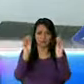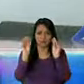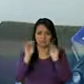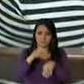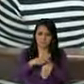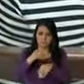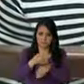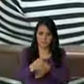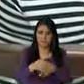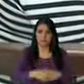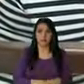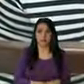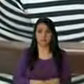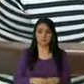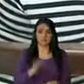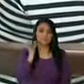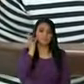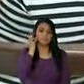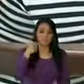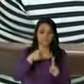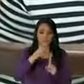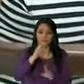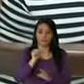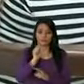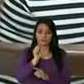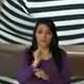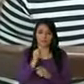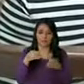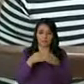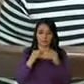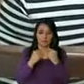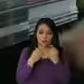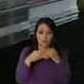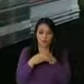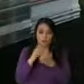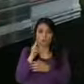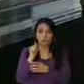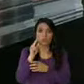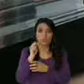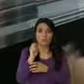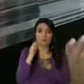debido tiempo. Por su parte, Rosana Palacios, miembro de la extinguida Unión de Educadores,